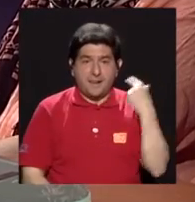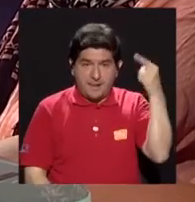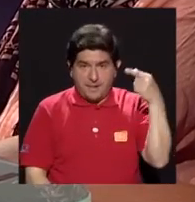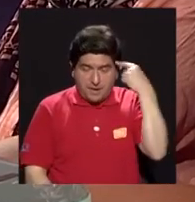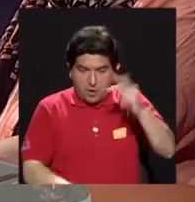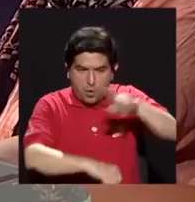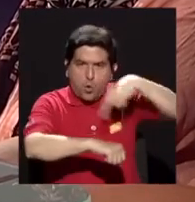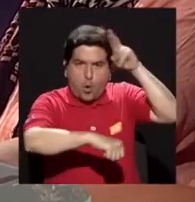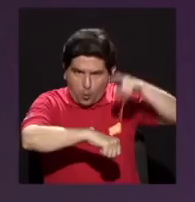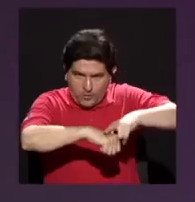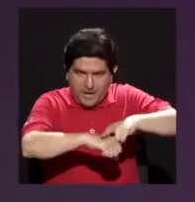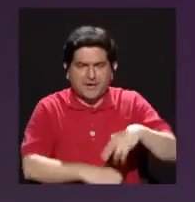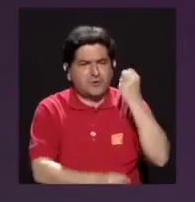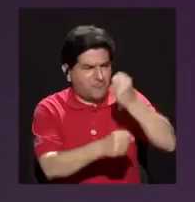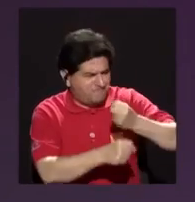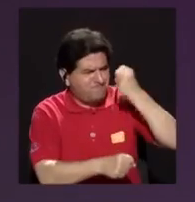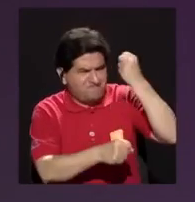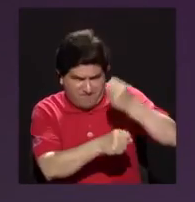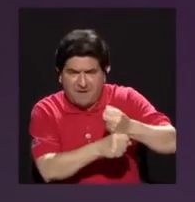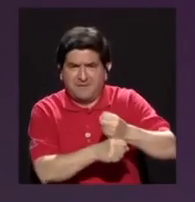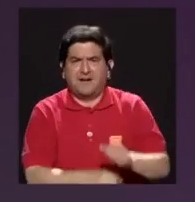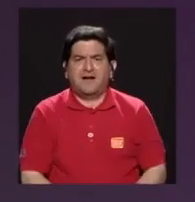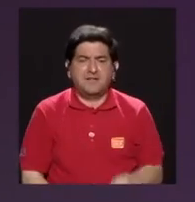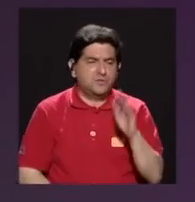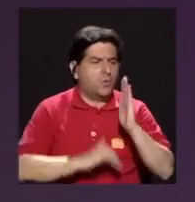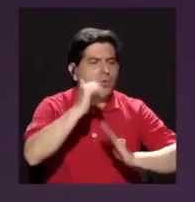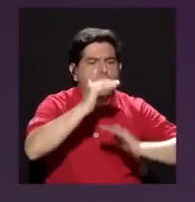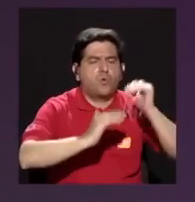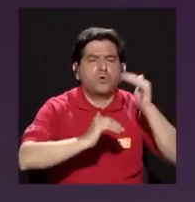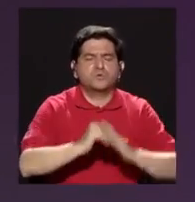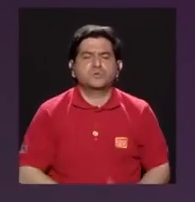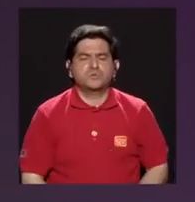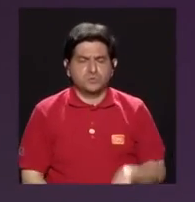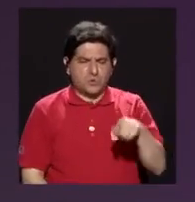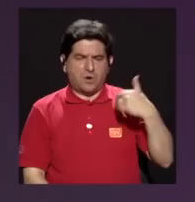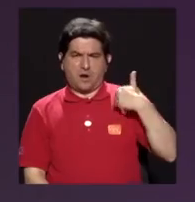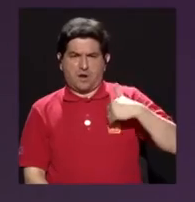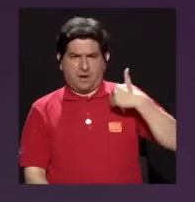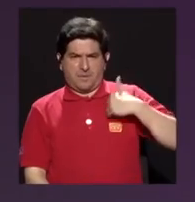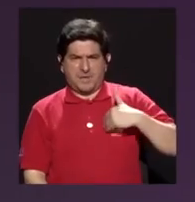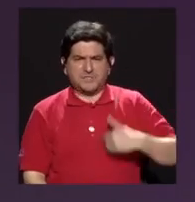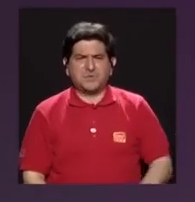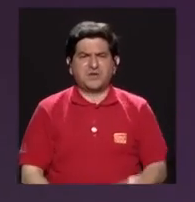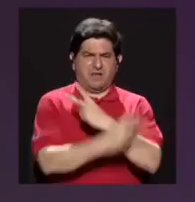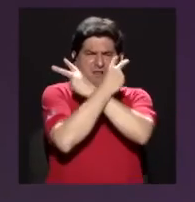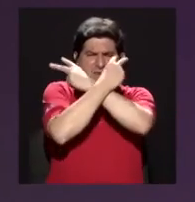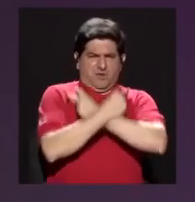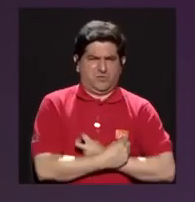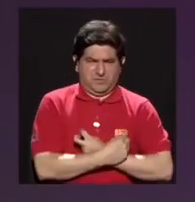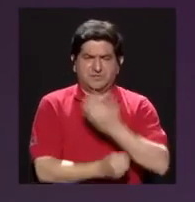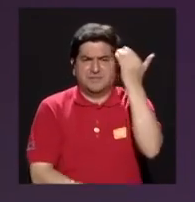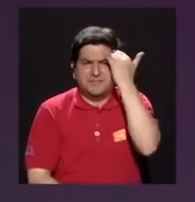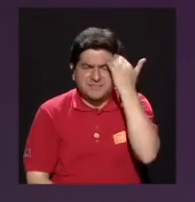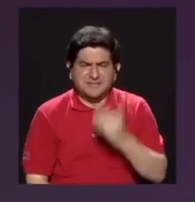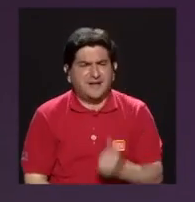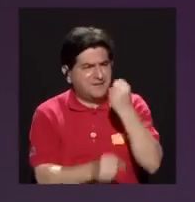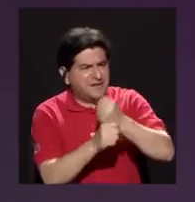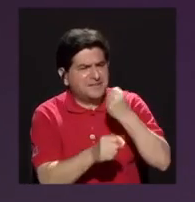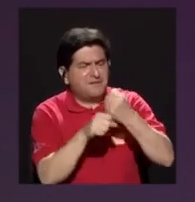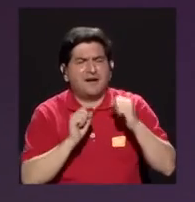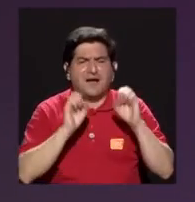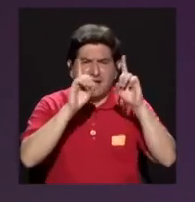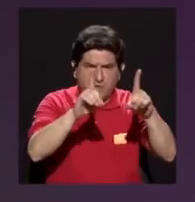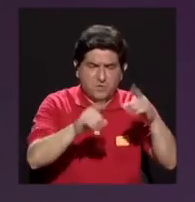de la hemos estado trabajando esta parte de la construcción de las masculinidades tóxicas entendemos que tenemos que trabajar nuestra educación